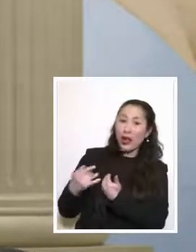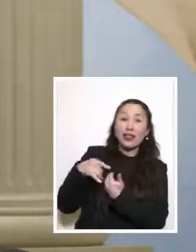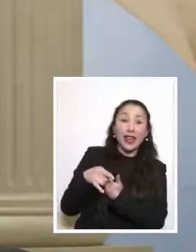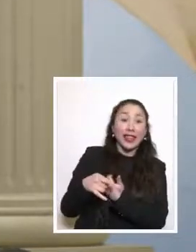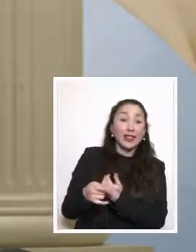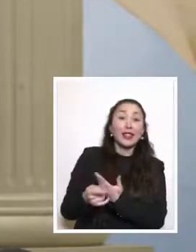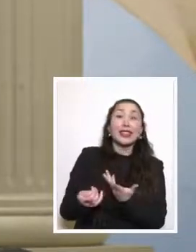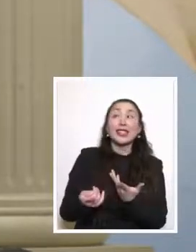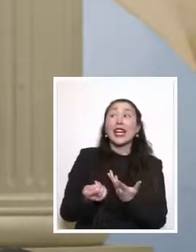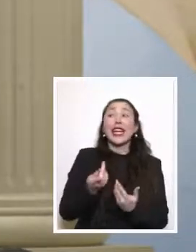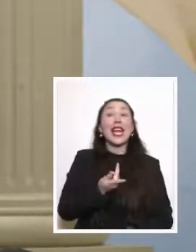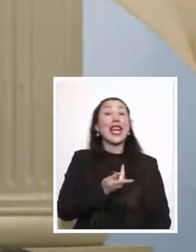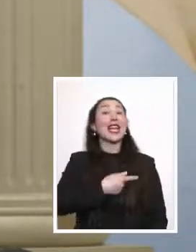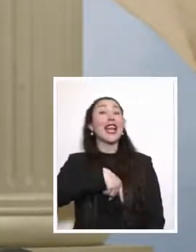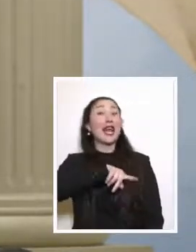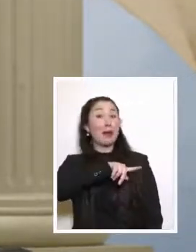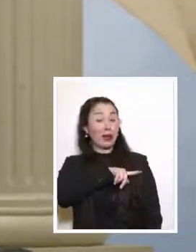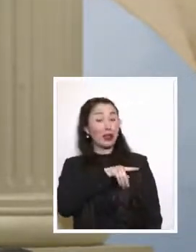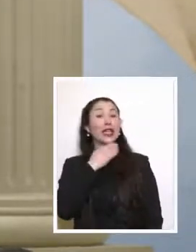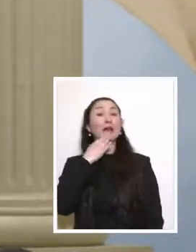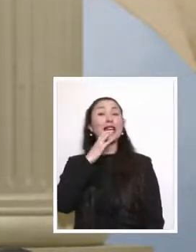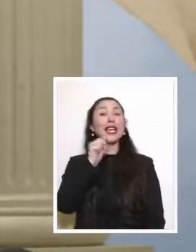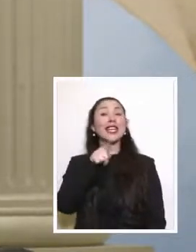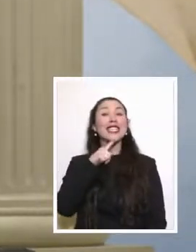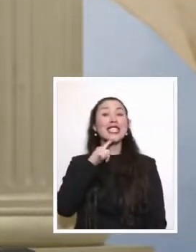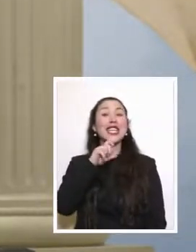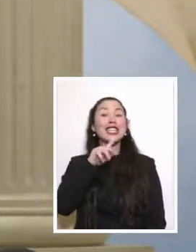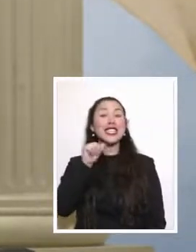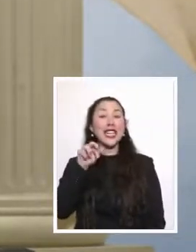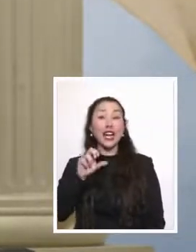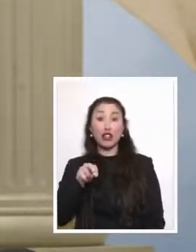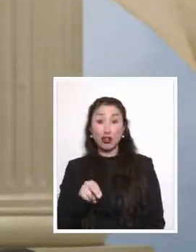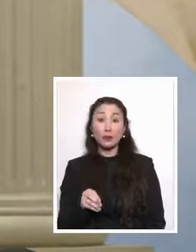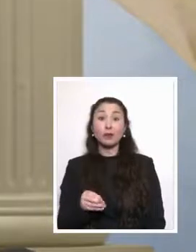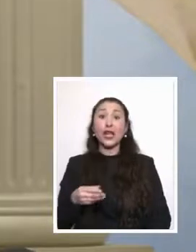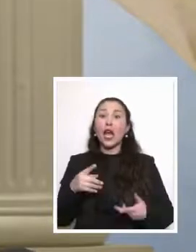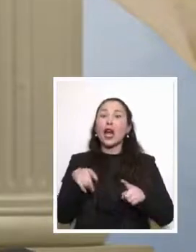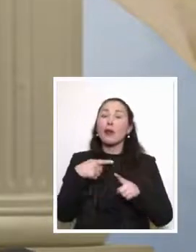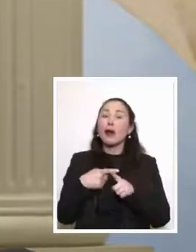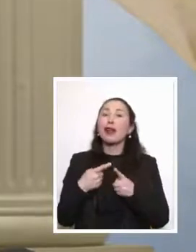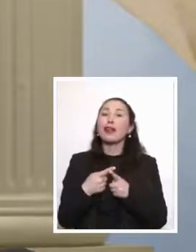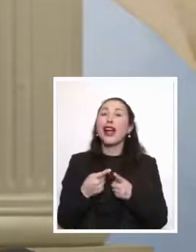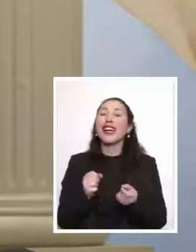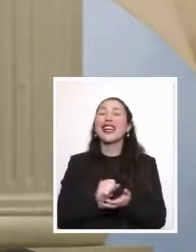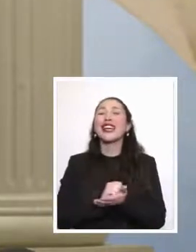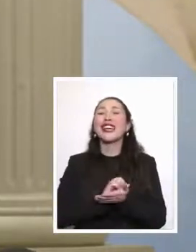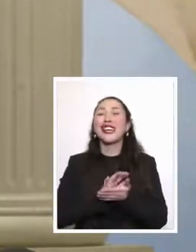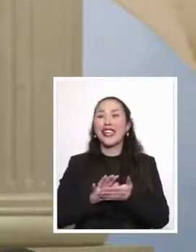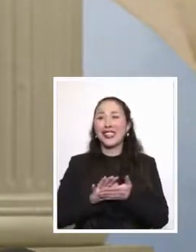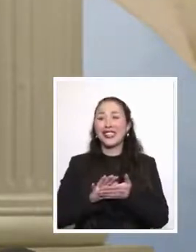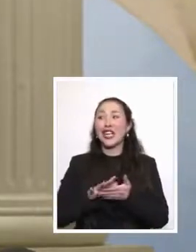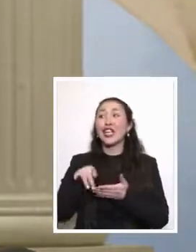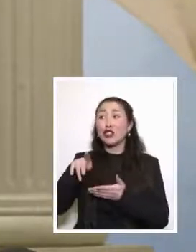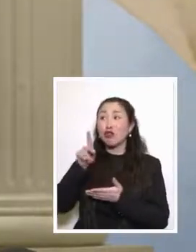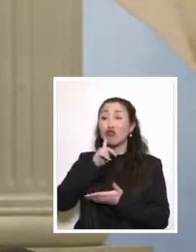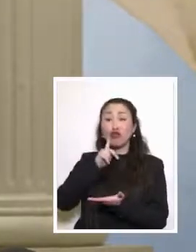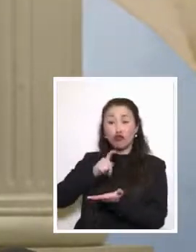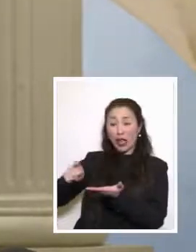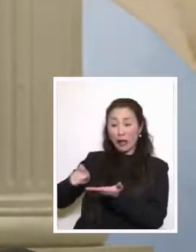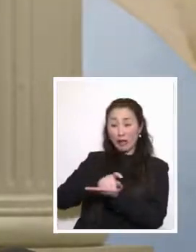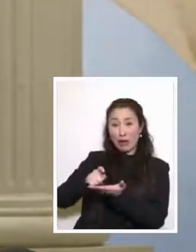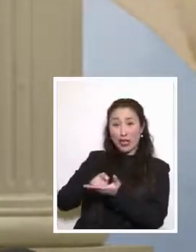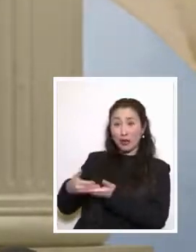edición en castellano y en español. Sabéis que está gratuita en la web de UNESCO, pero aquí tenéis una edición impresa que también